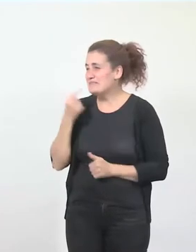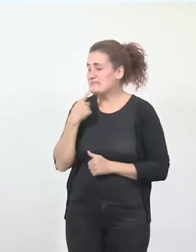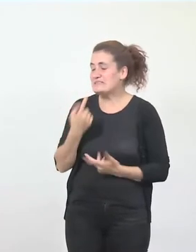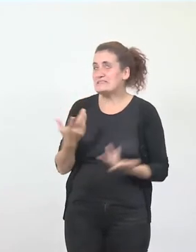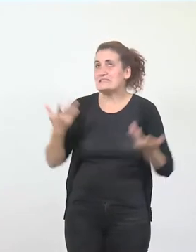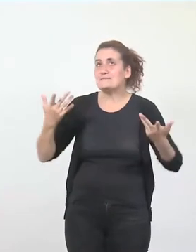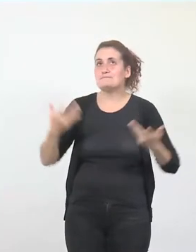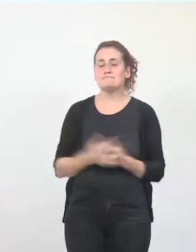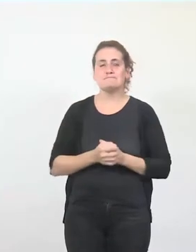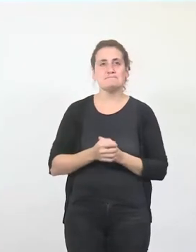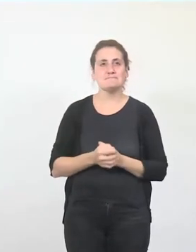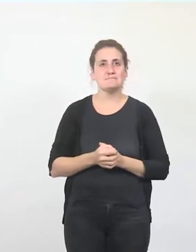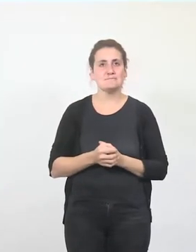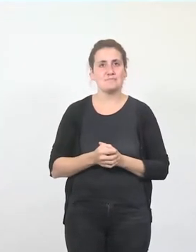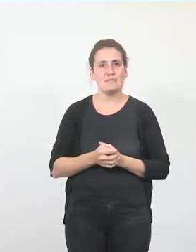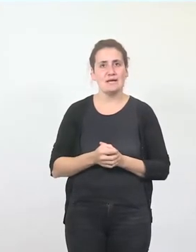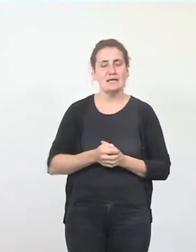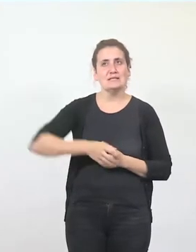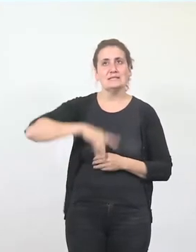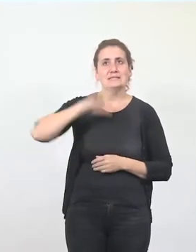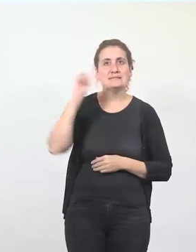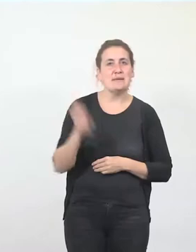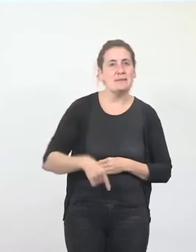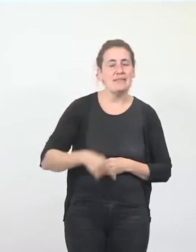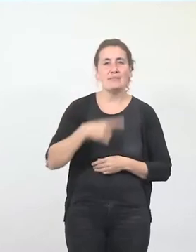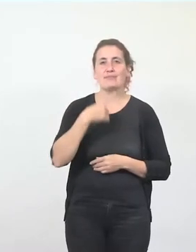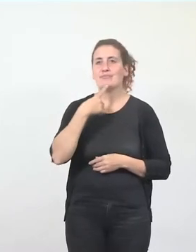¿Qué más podemos?